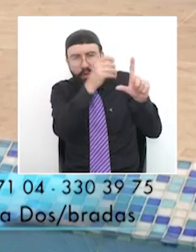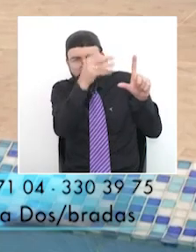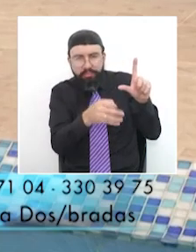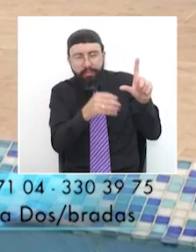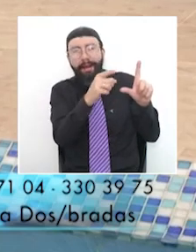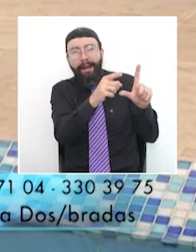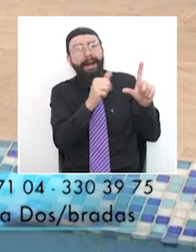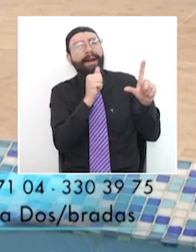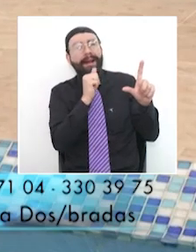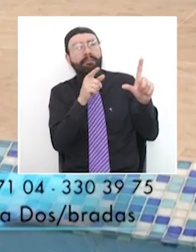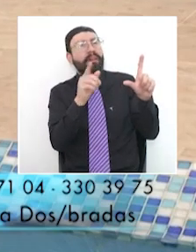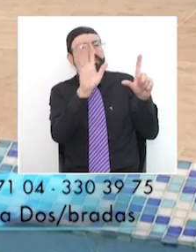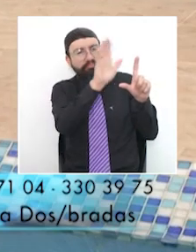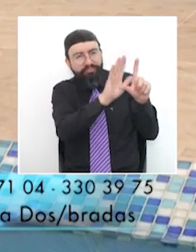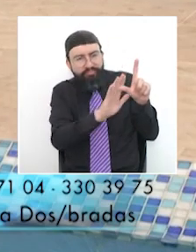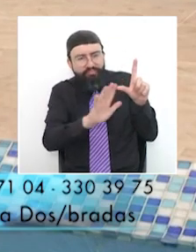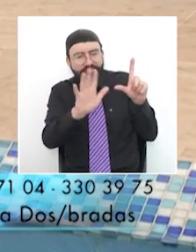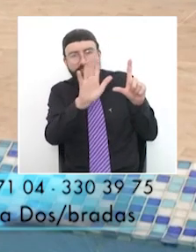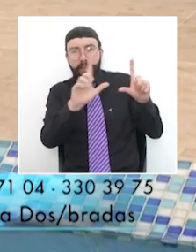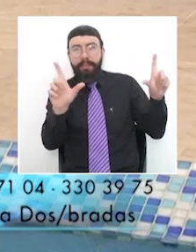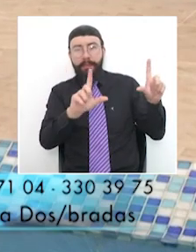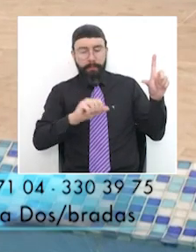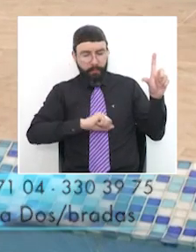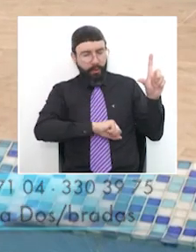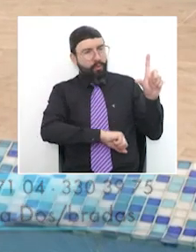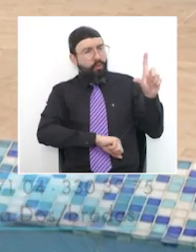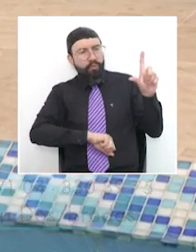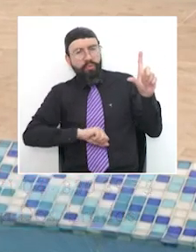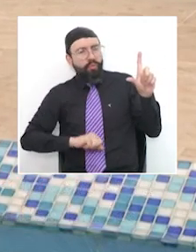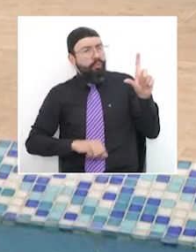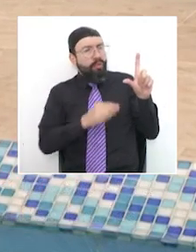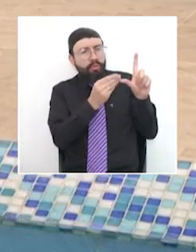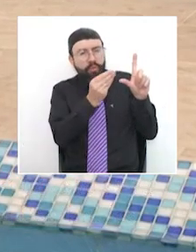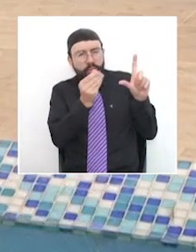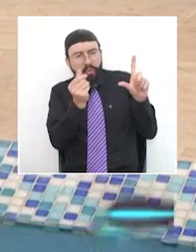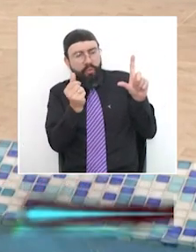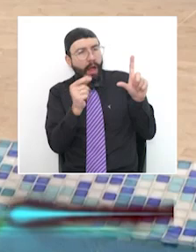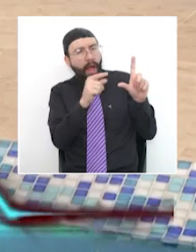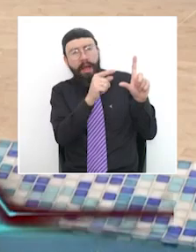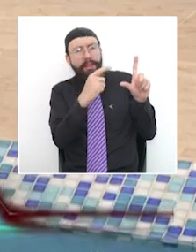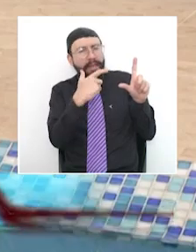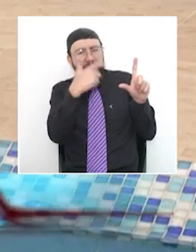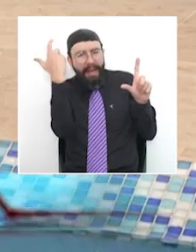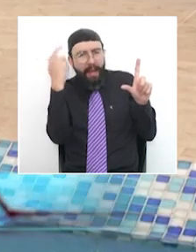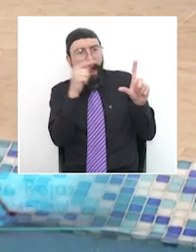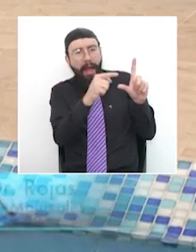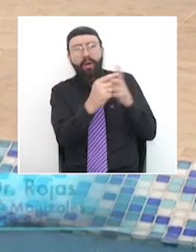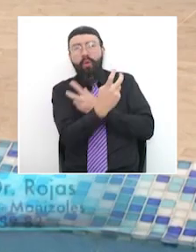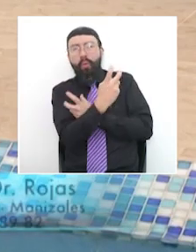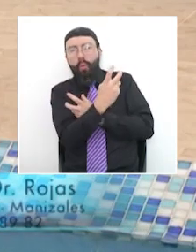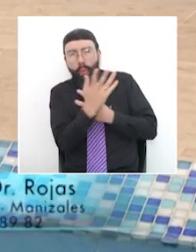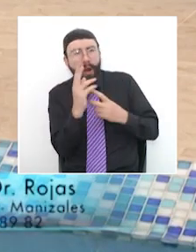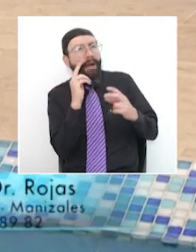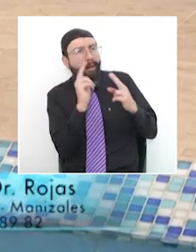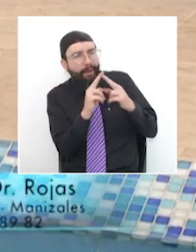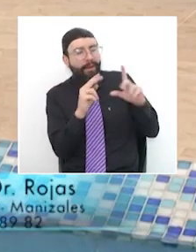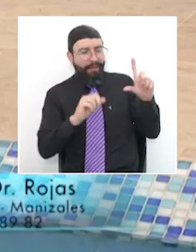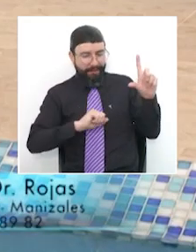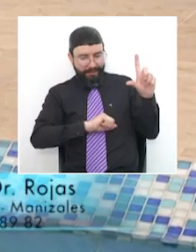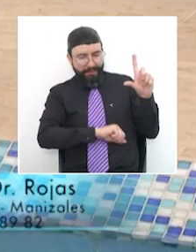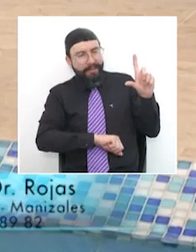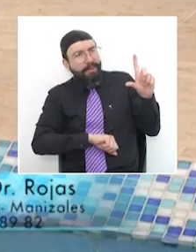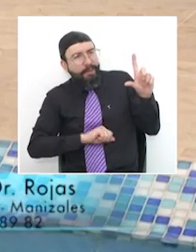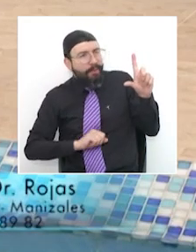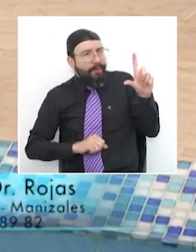y cada vez grises de tonos más claros hasta llegar al hueso, que es prácticamente blanco. Por eso nosotros hablamos